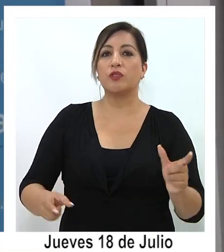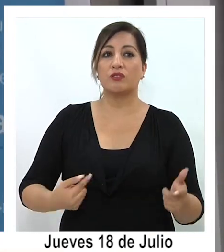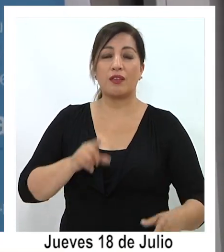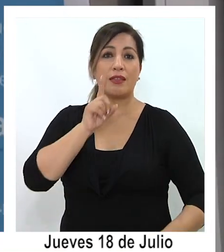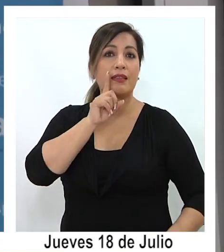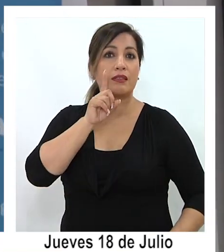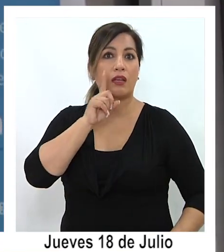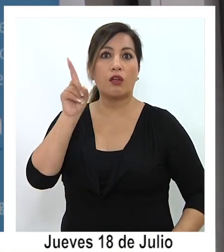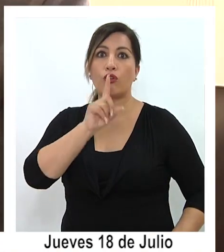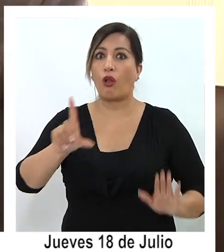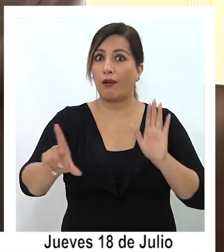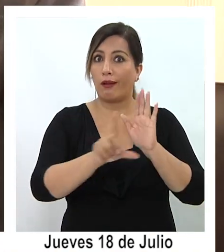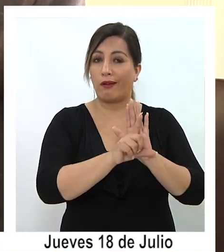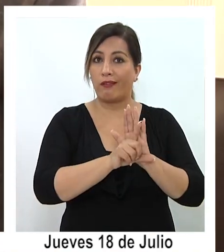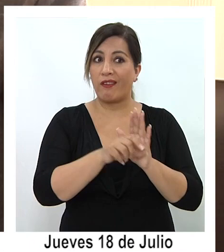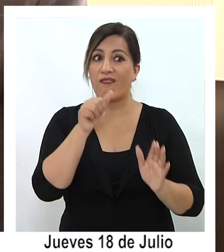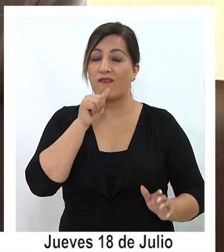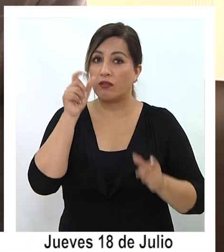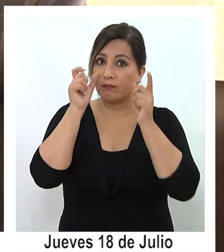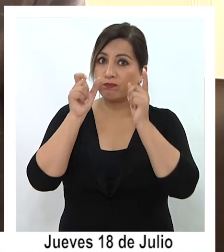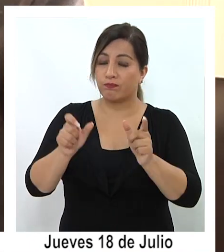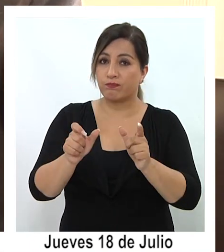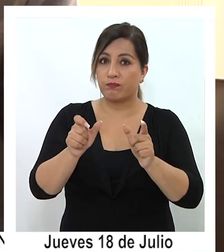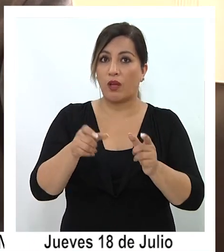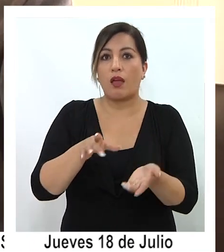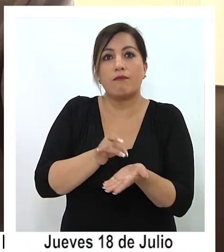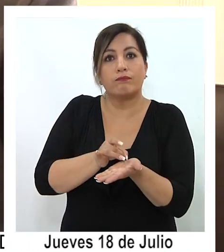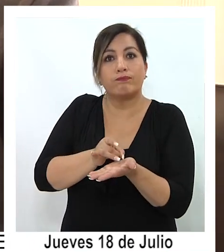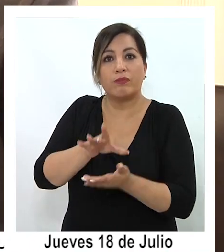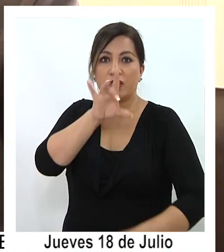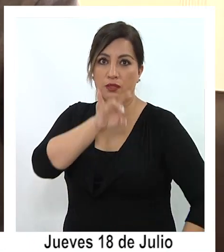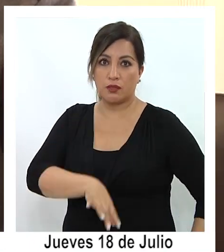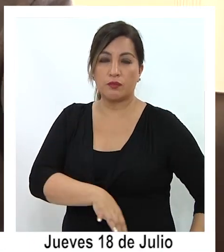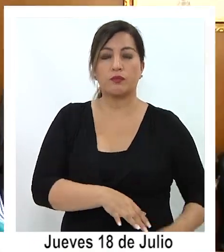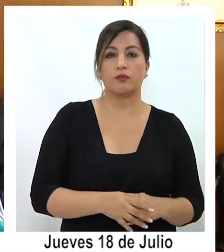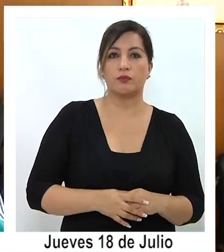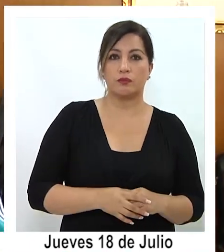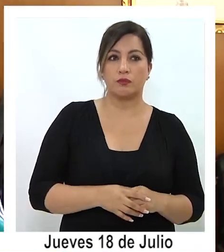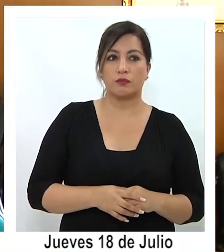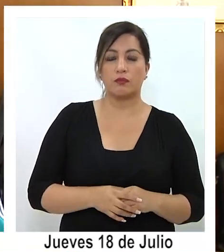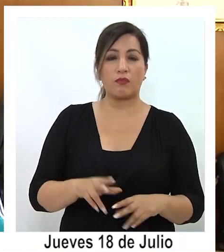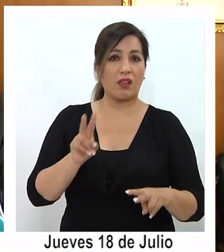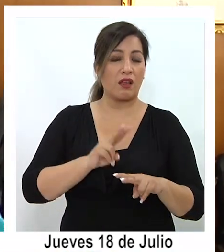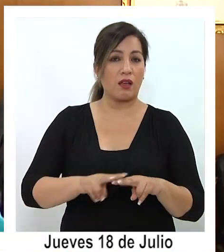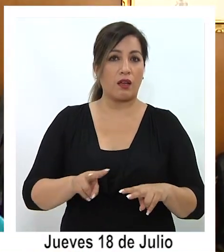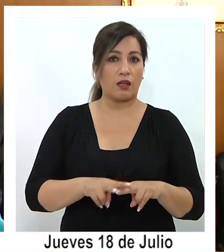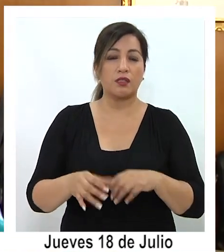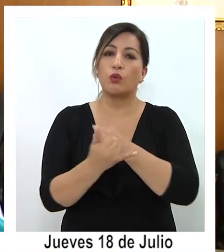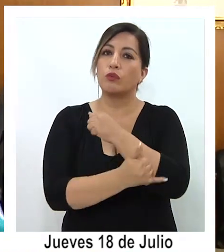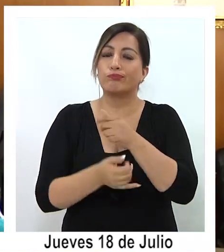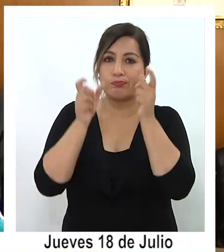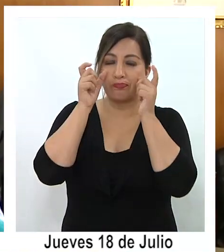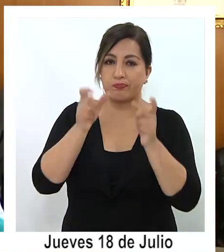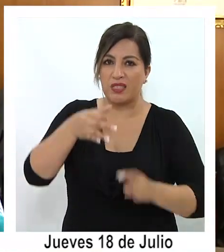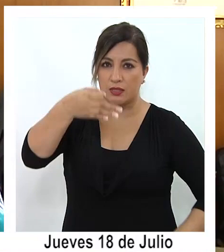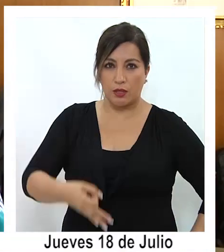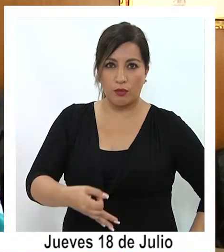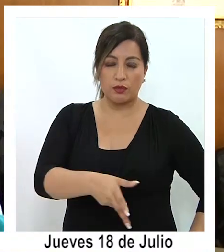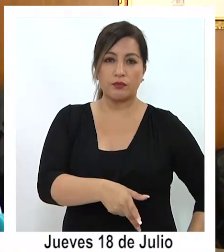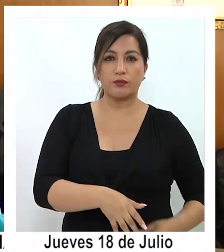que estén ilegales o irregulares serían expulsadas de Chile. Hacer una migración regulada,